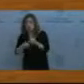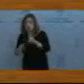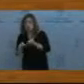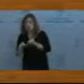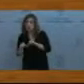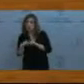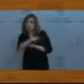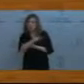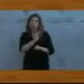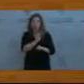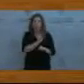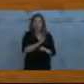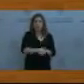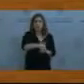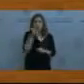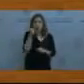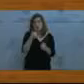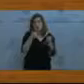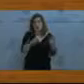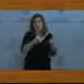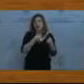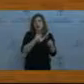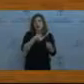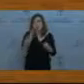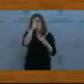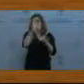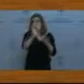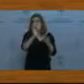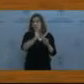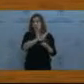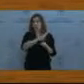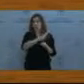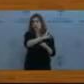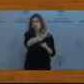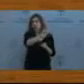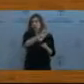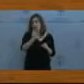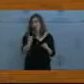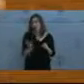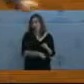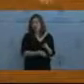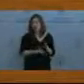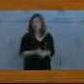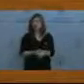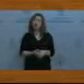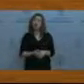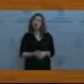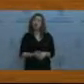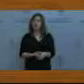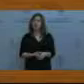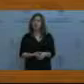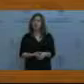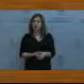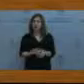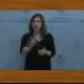Y ejemplos de valorización energética, evidentemente, hay muchos a lo largo y ancho de este mundo, ¿no? Sin ir más lejos,